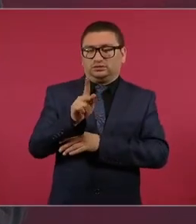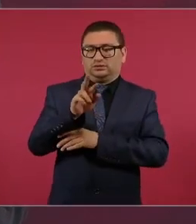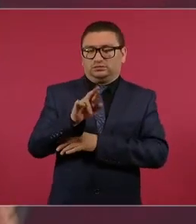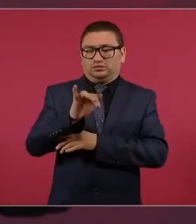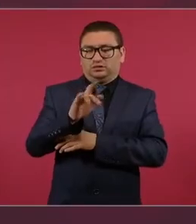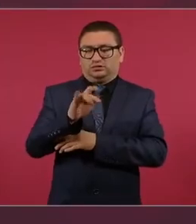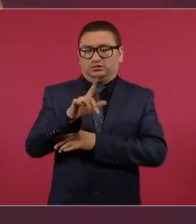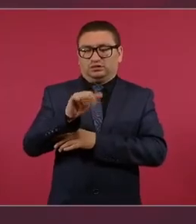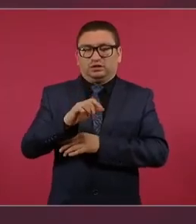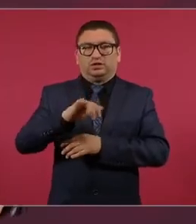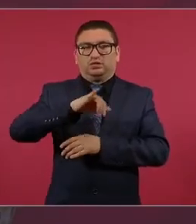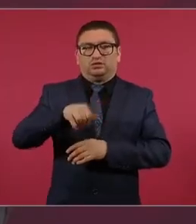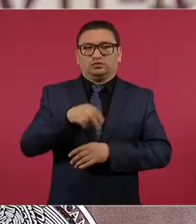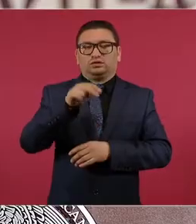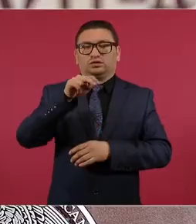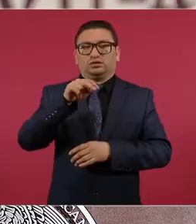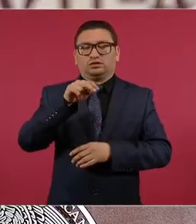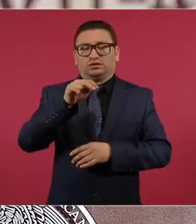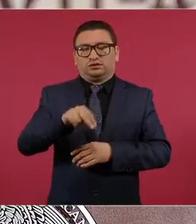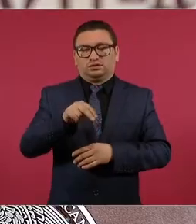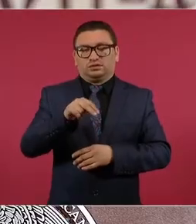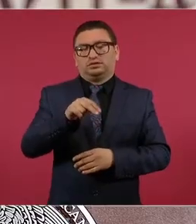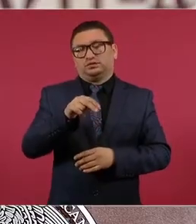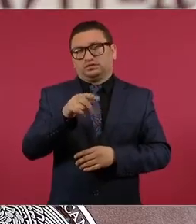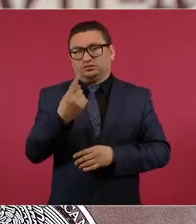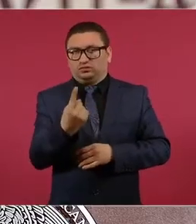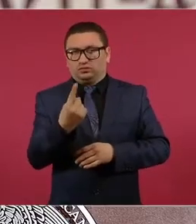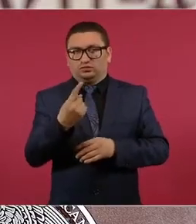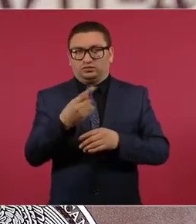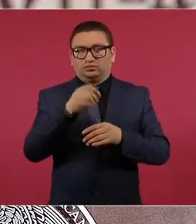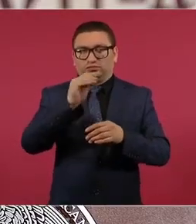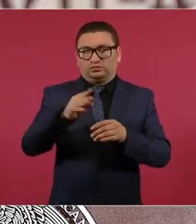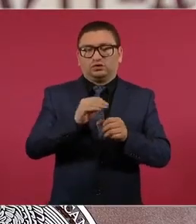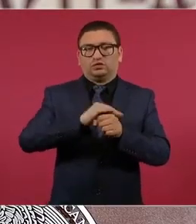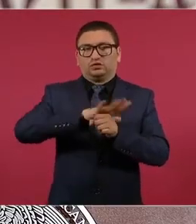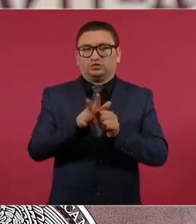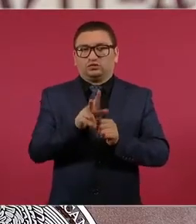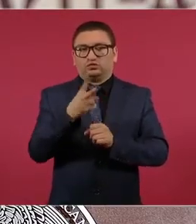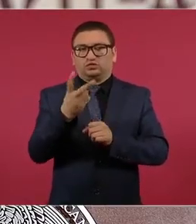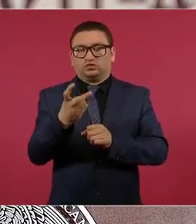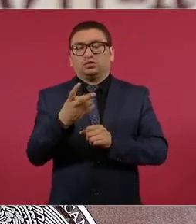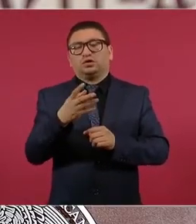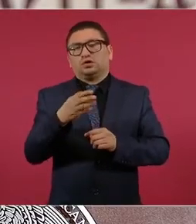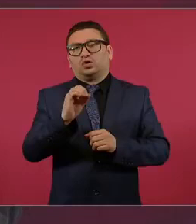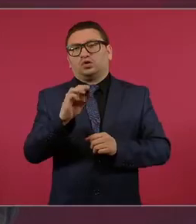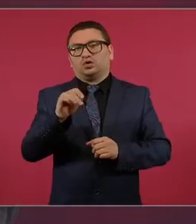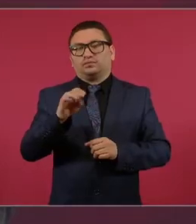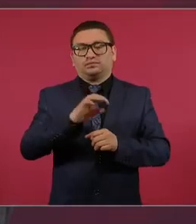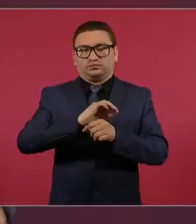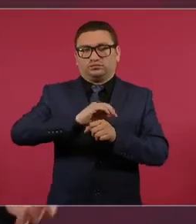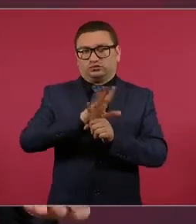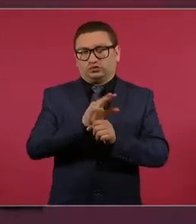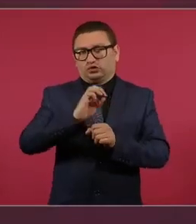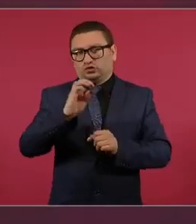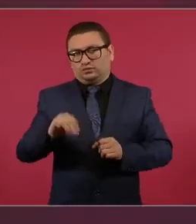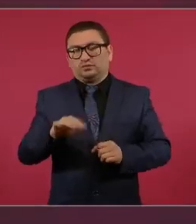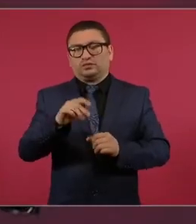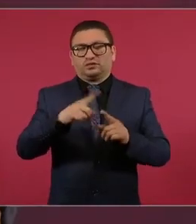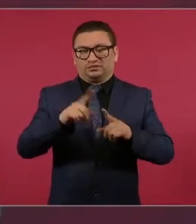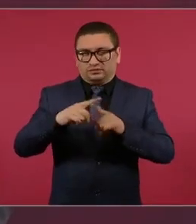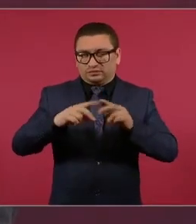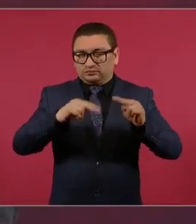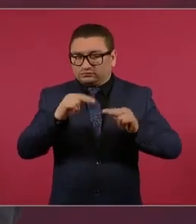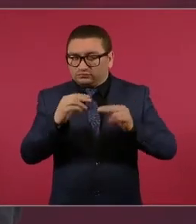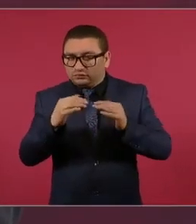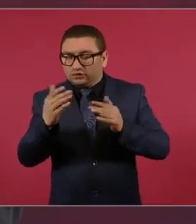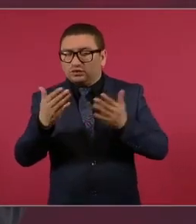es la jn1 que es una subvariante eh de omicron y ha tenido un incremento en la relevancia o en la